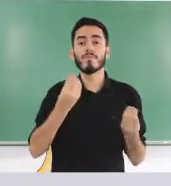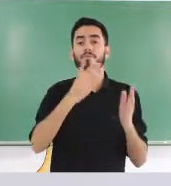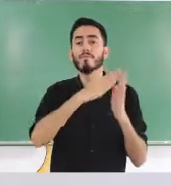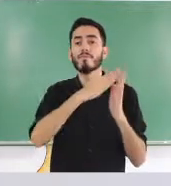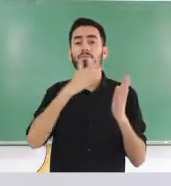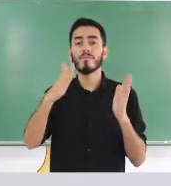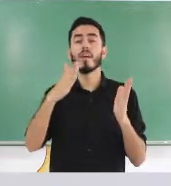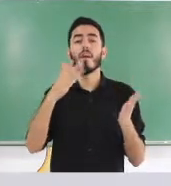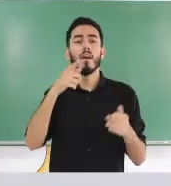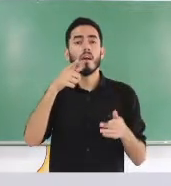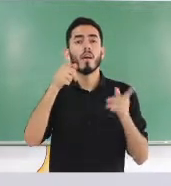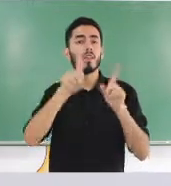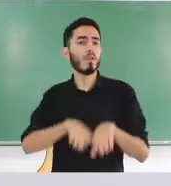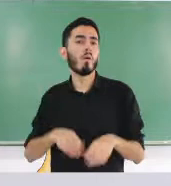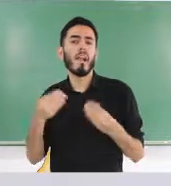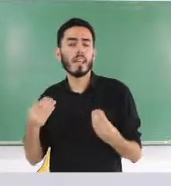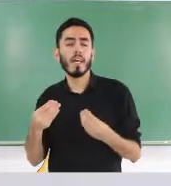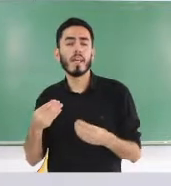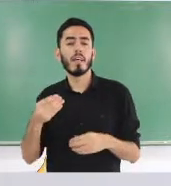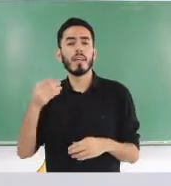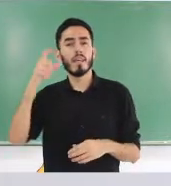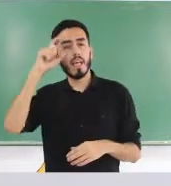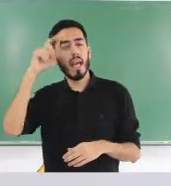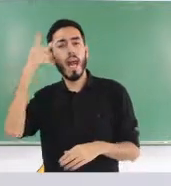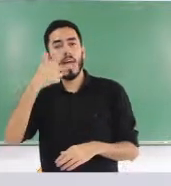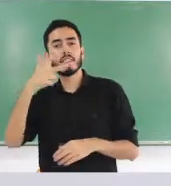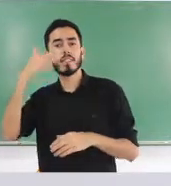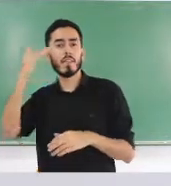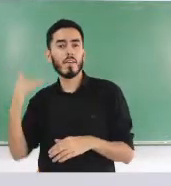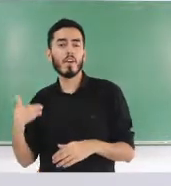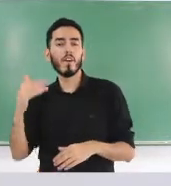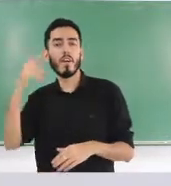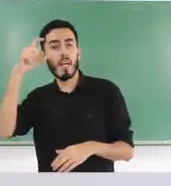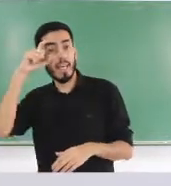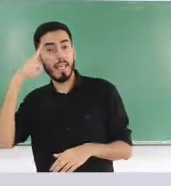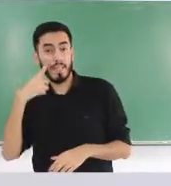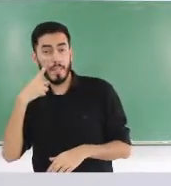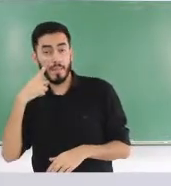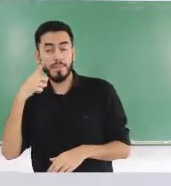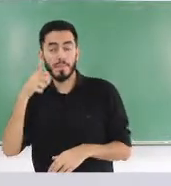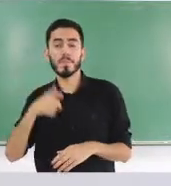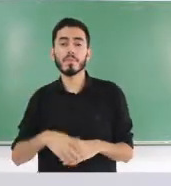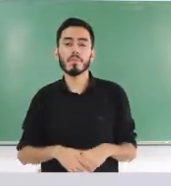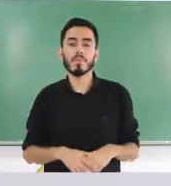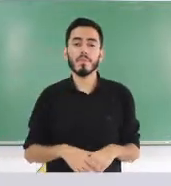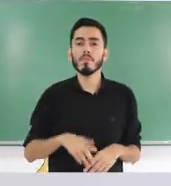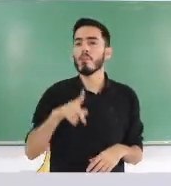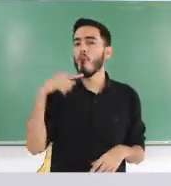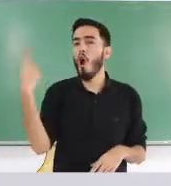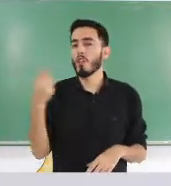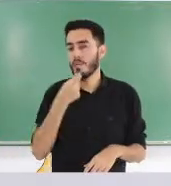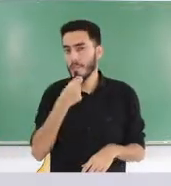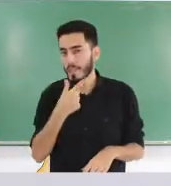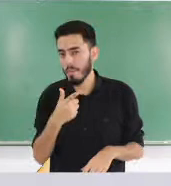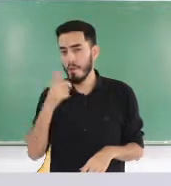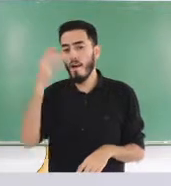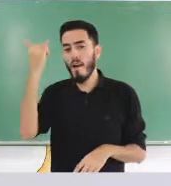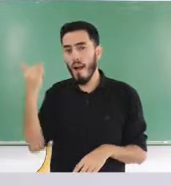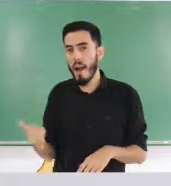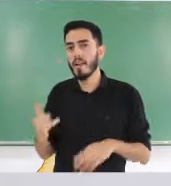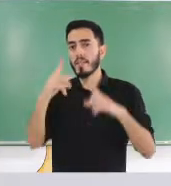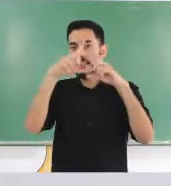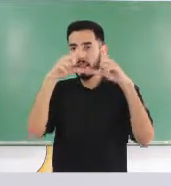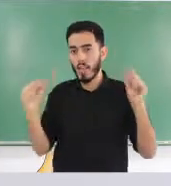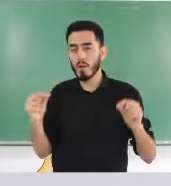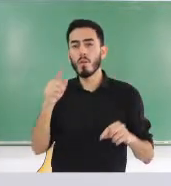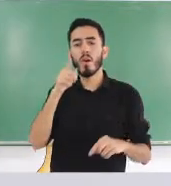razón igual a EH sobre EI. Otro de los casos es cuando tenemos un triángulo, por ejemplo,